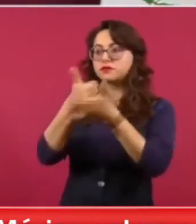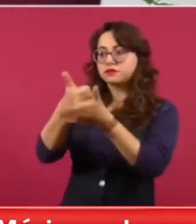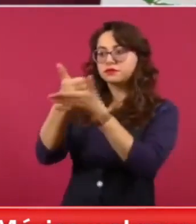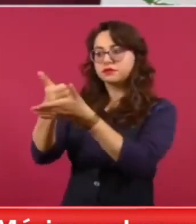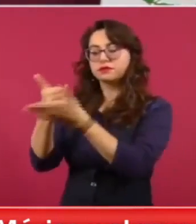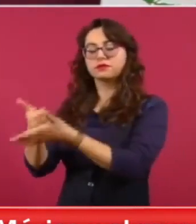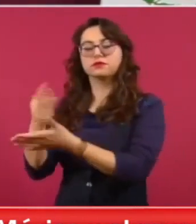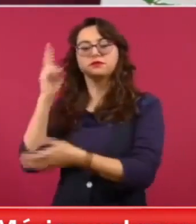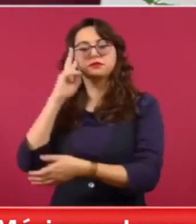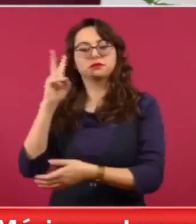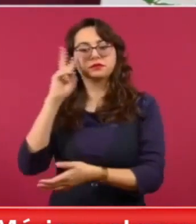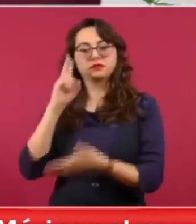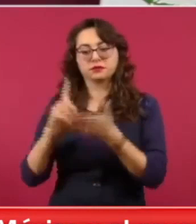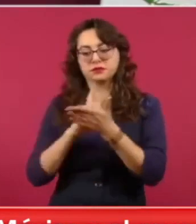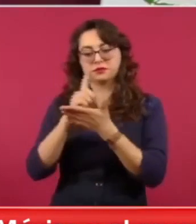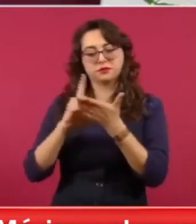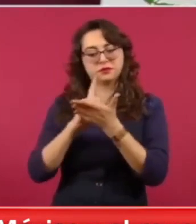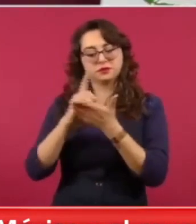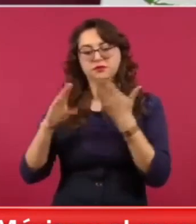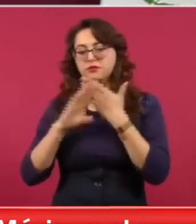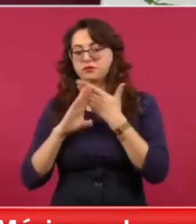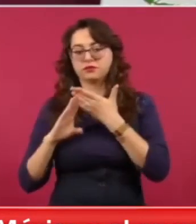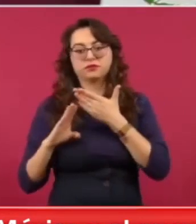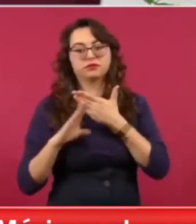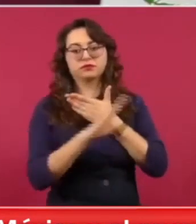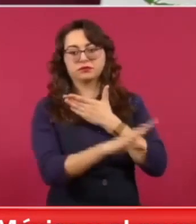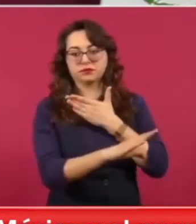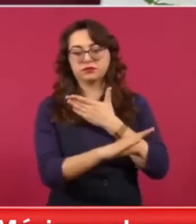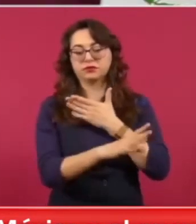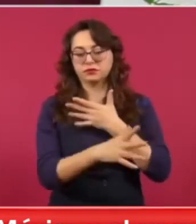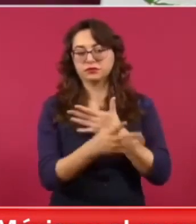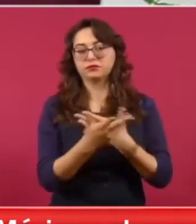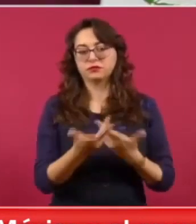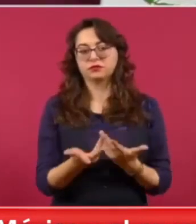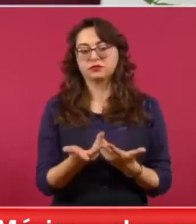y que se pueda prevenir